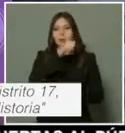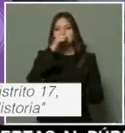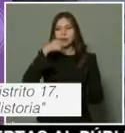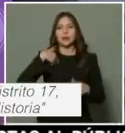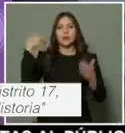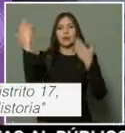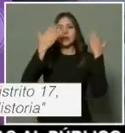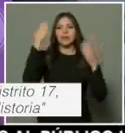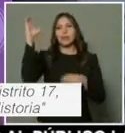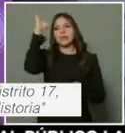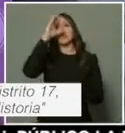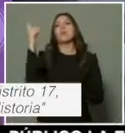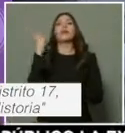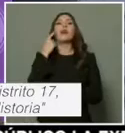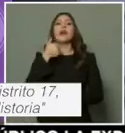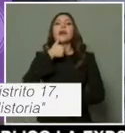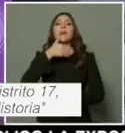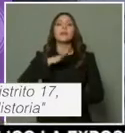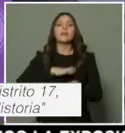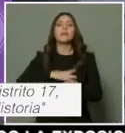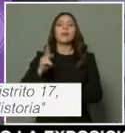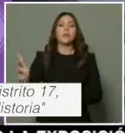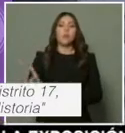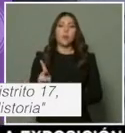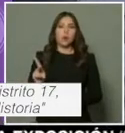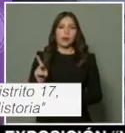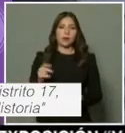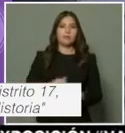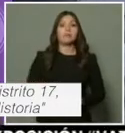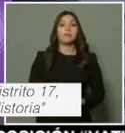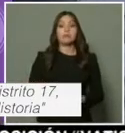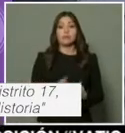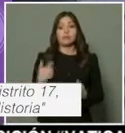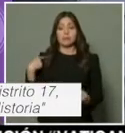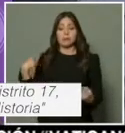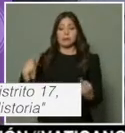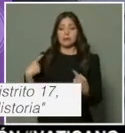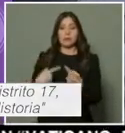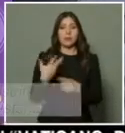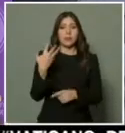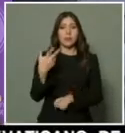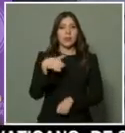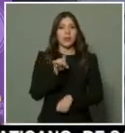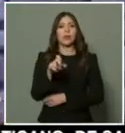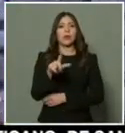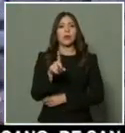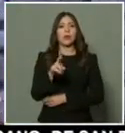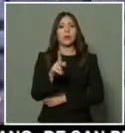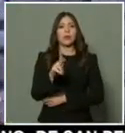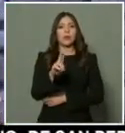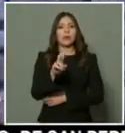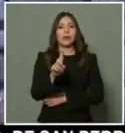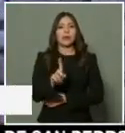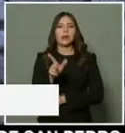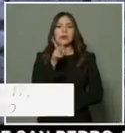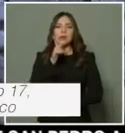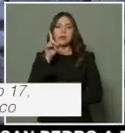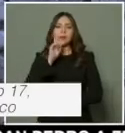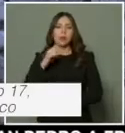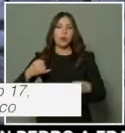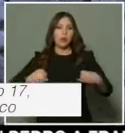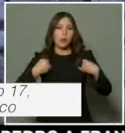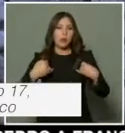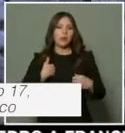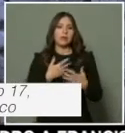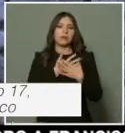Haremos Historia, indicó que trabajará para lograr igualdad entre hombres y mujeres en el Distrito 17. Por su parte, Emanuel Duprés,